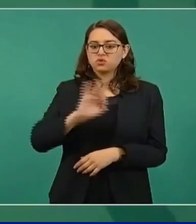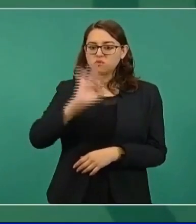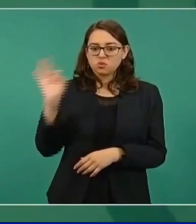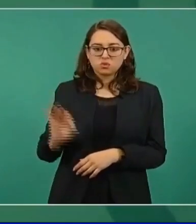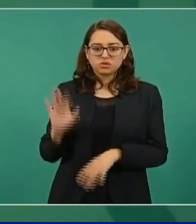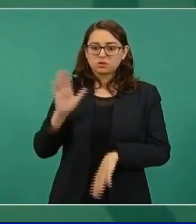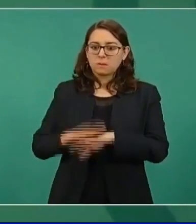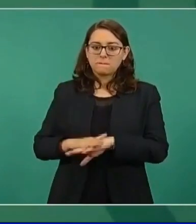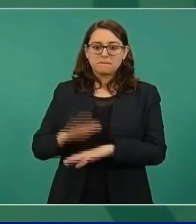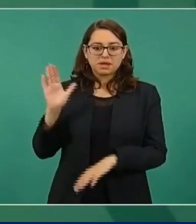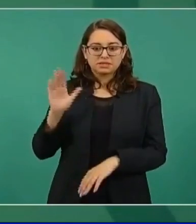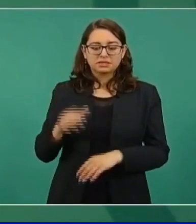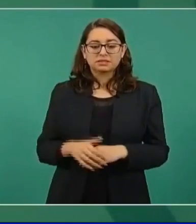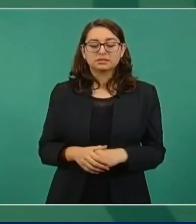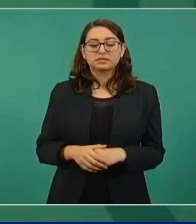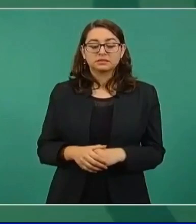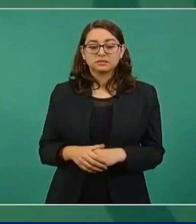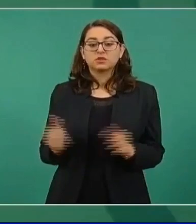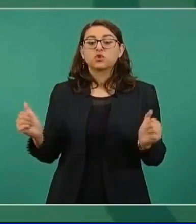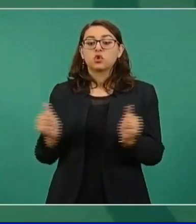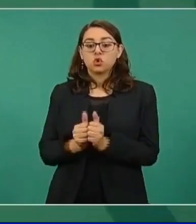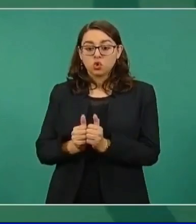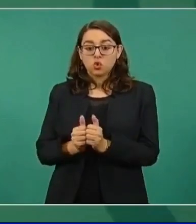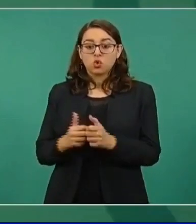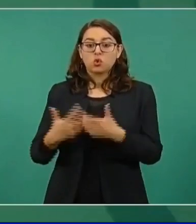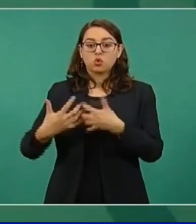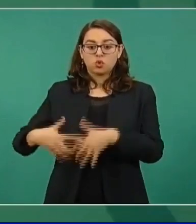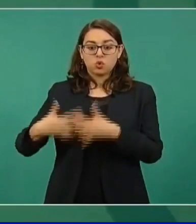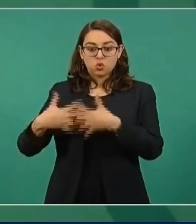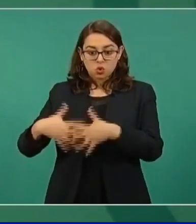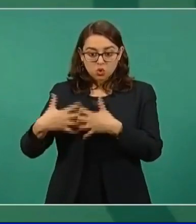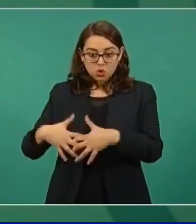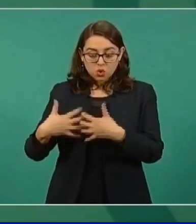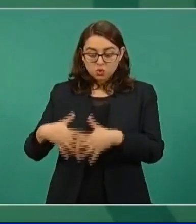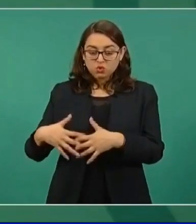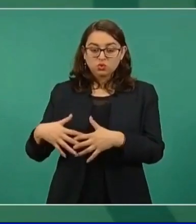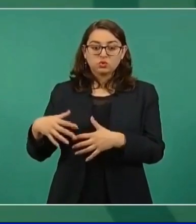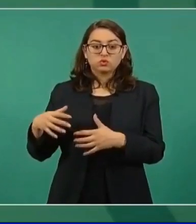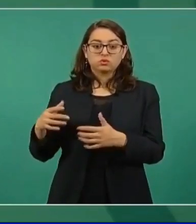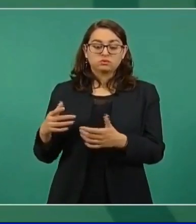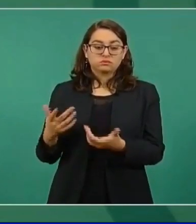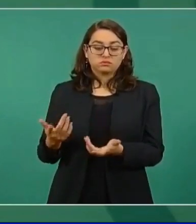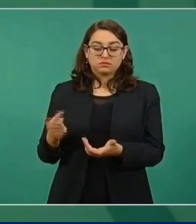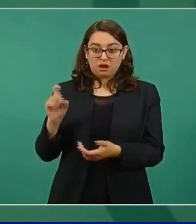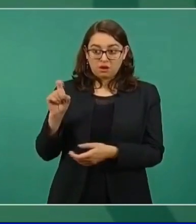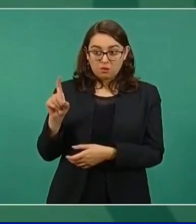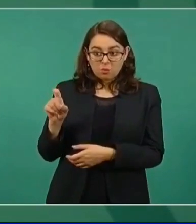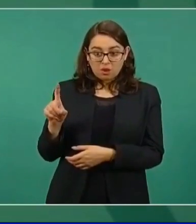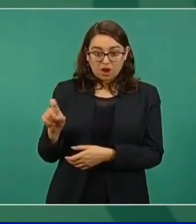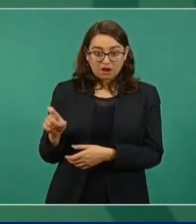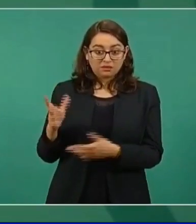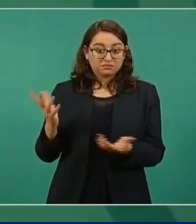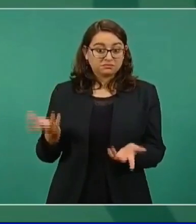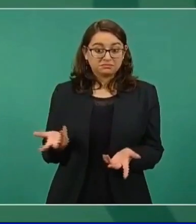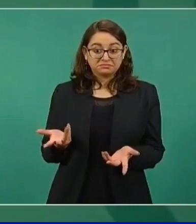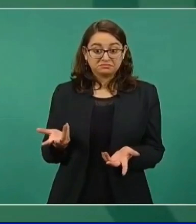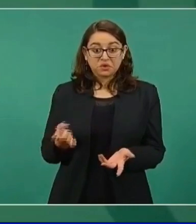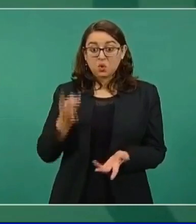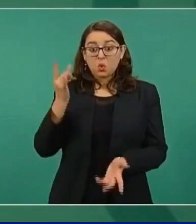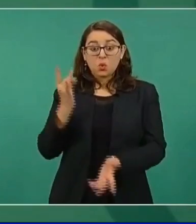energía limpia. Con las hidroeléctricas, solo con el despacho. Yo les he